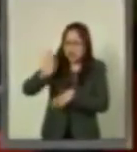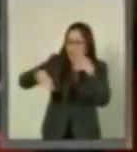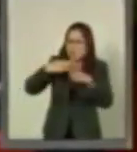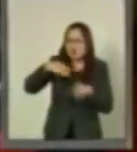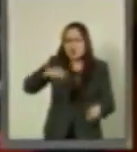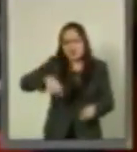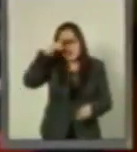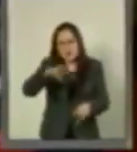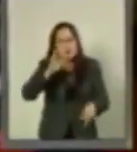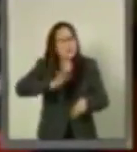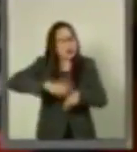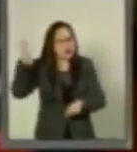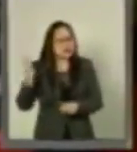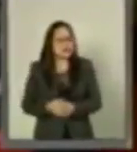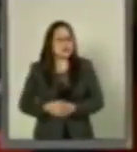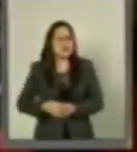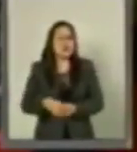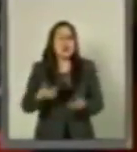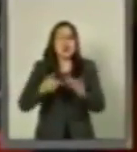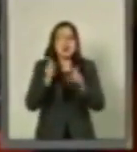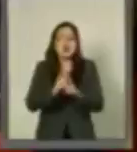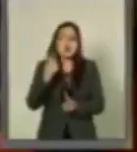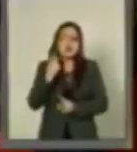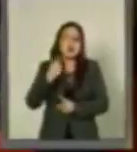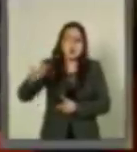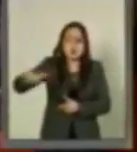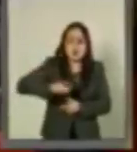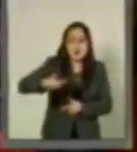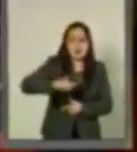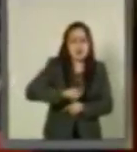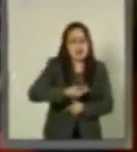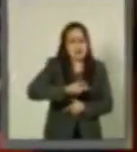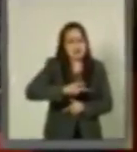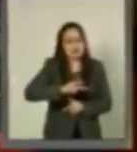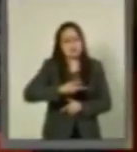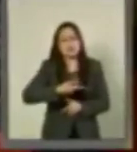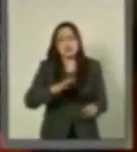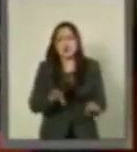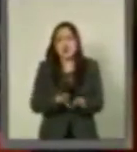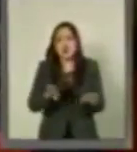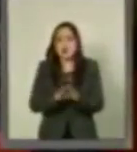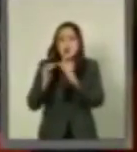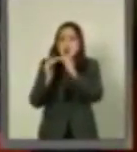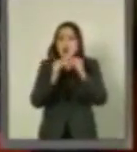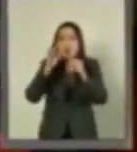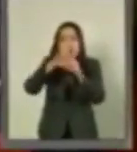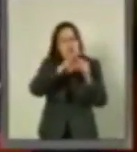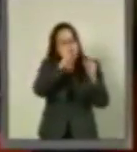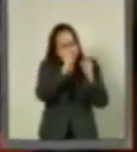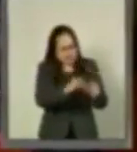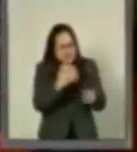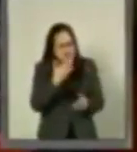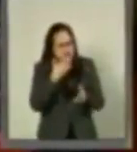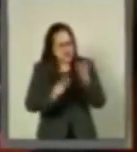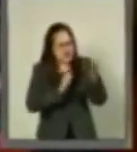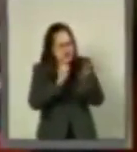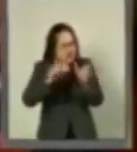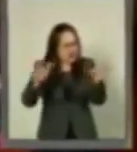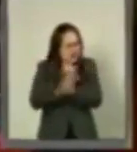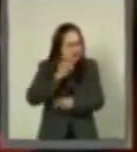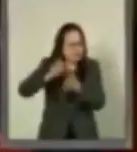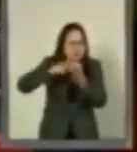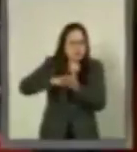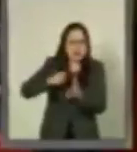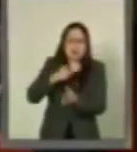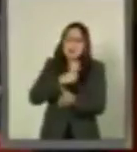Y ha sido por peticiones de diferentes partidos políticos. Y casi siempre se han sacado por unanimidad. Y siempre sale que hay que hacer